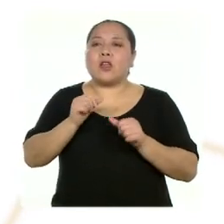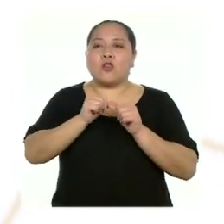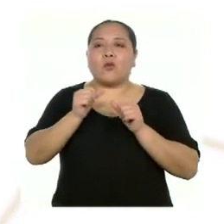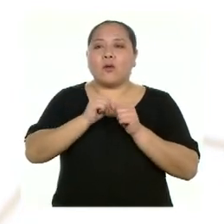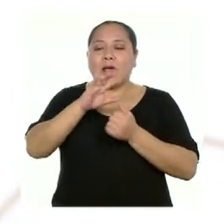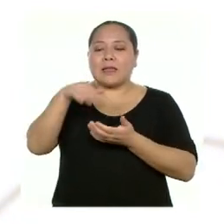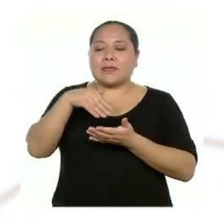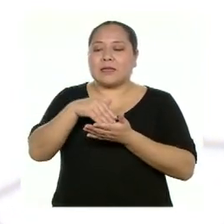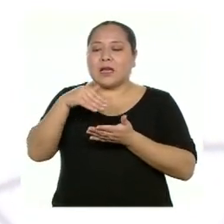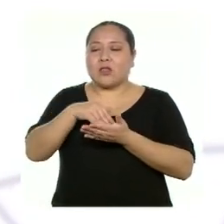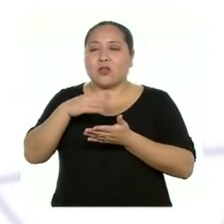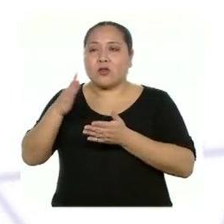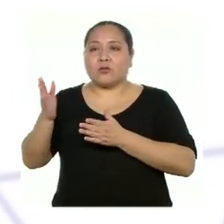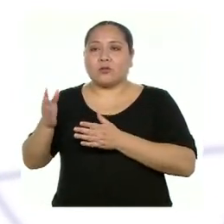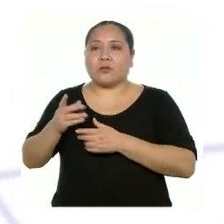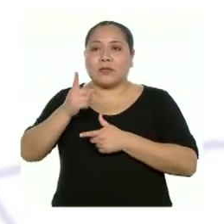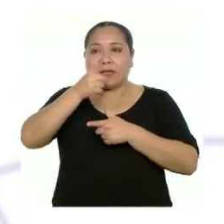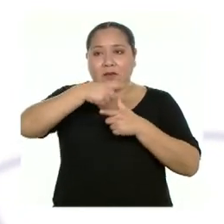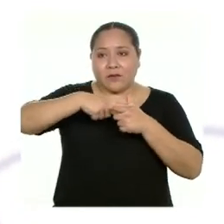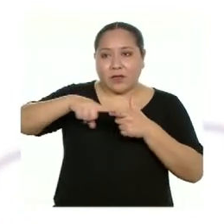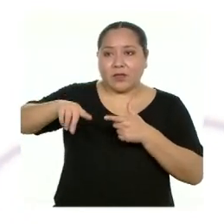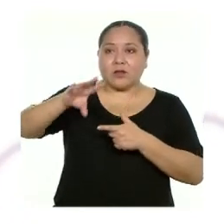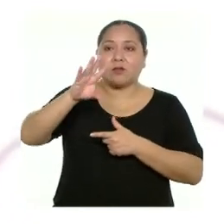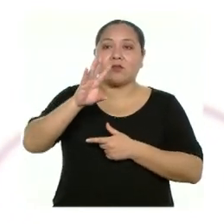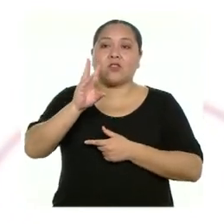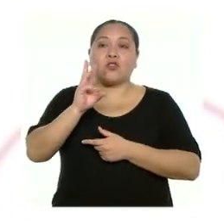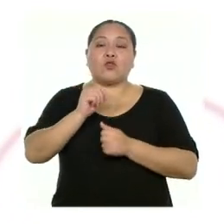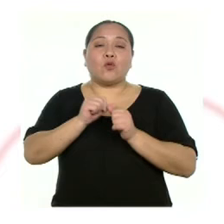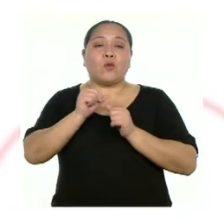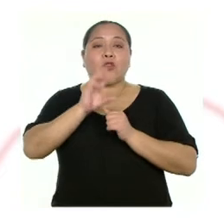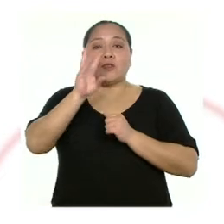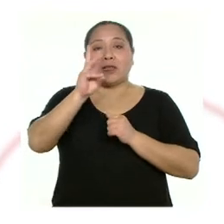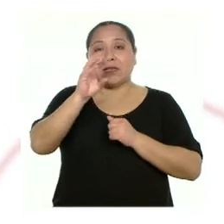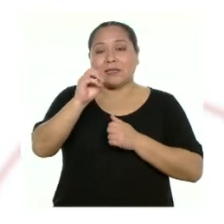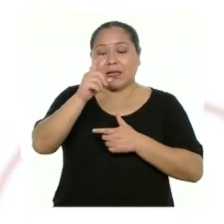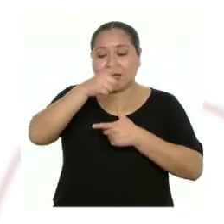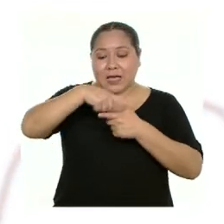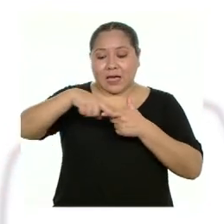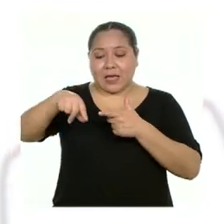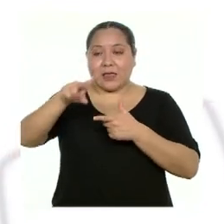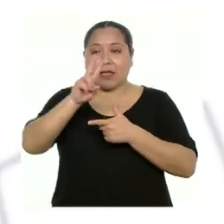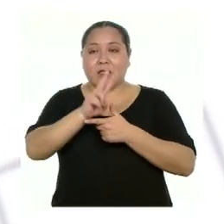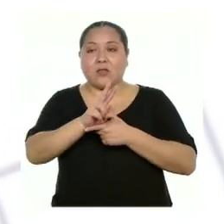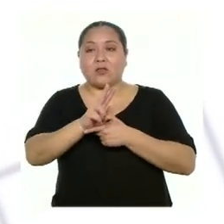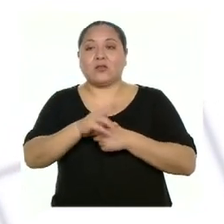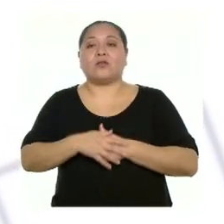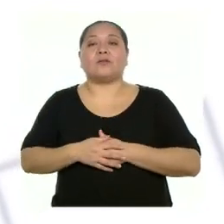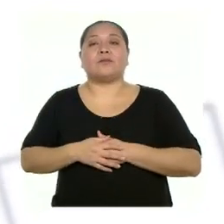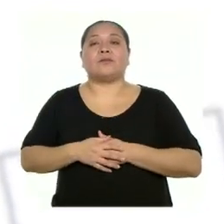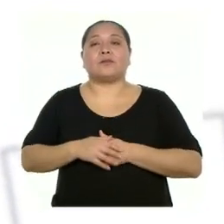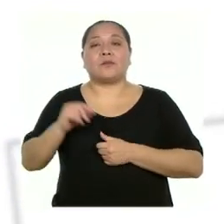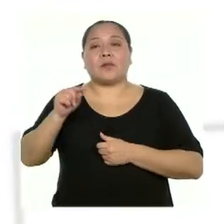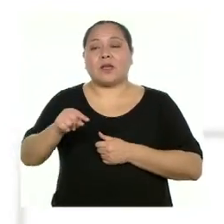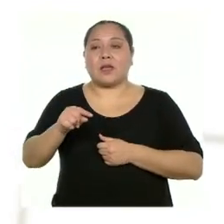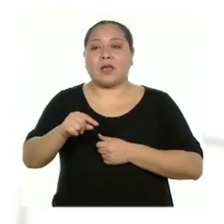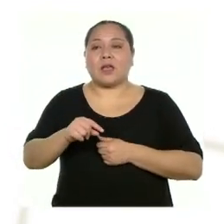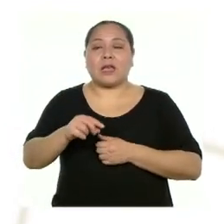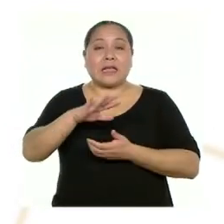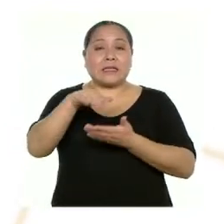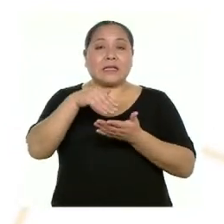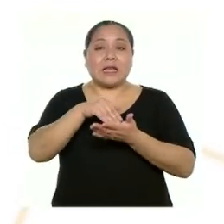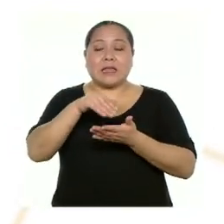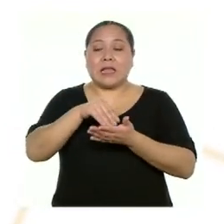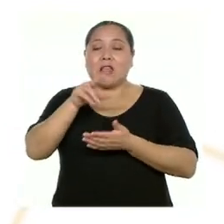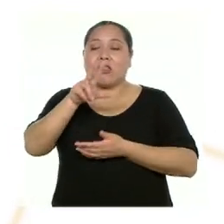que tenemos. Dividimos los 60 datos entre 2 y obtuvimos que los valores centrales son el de la posición 30